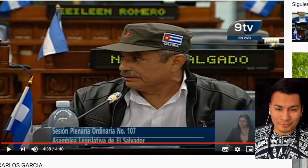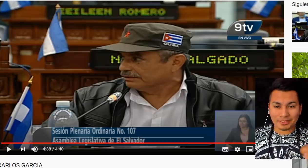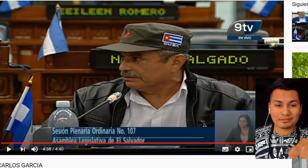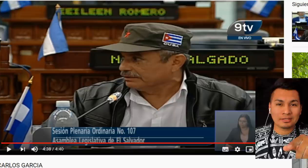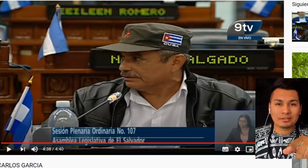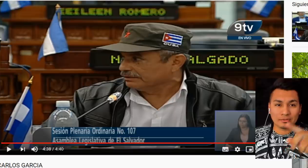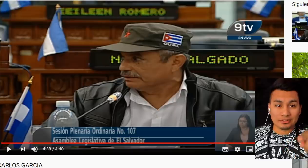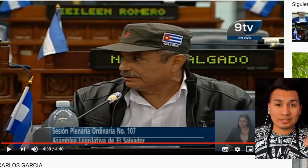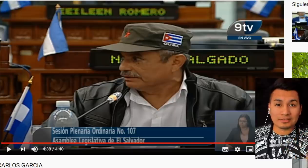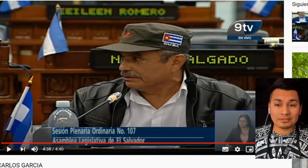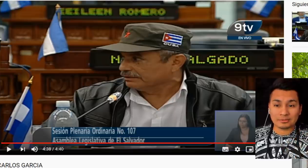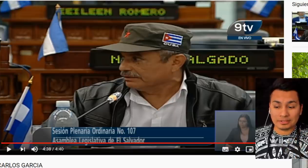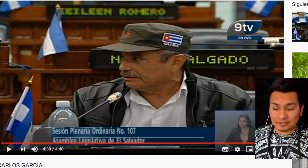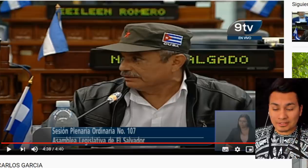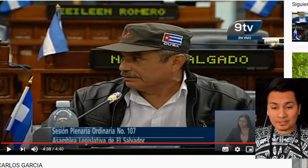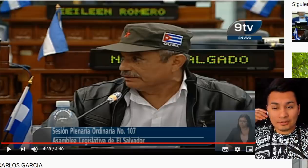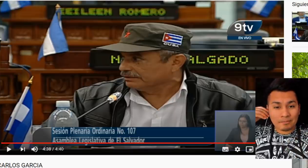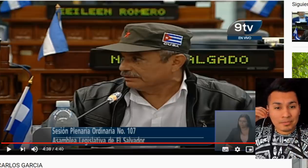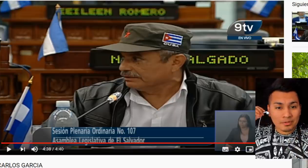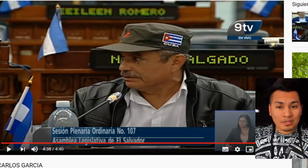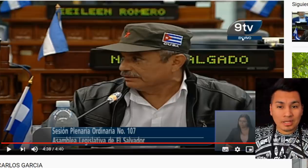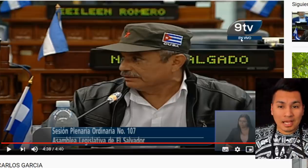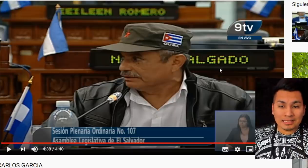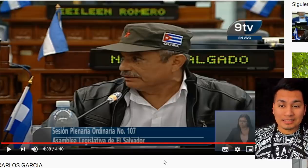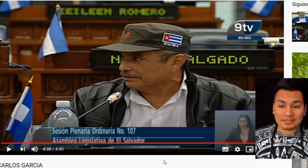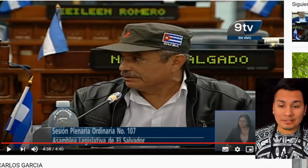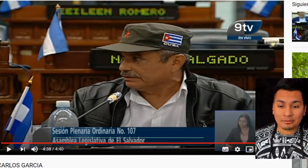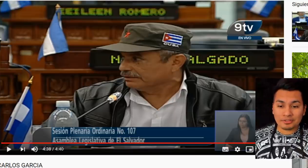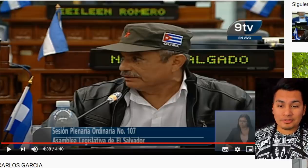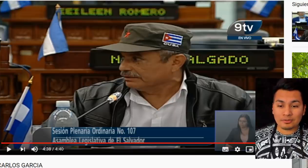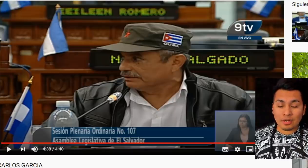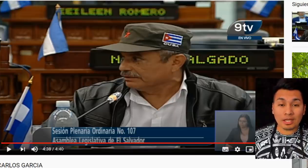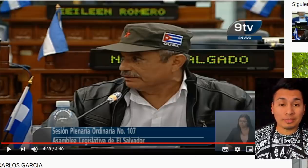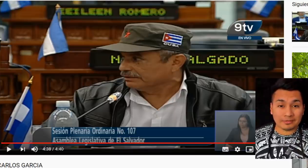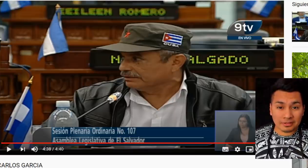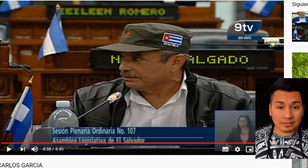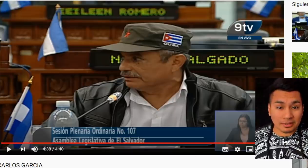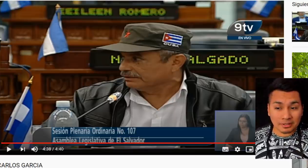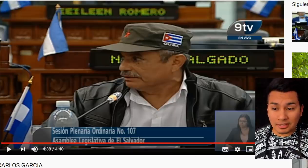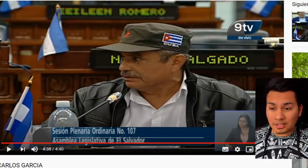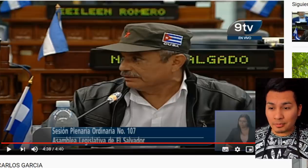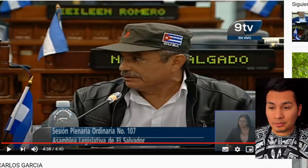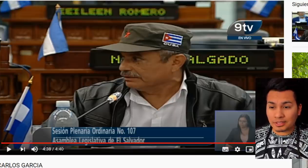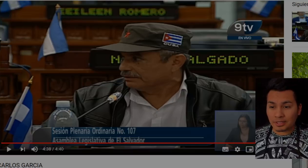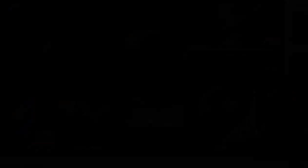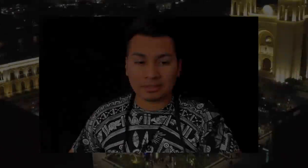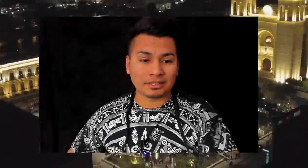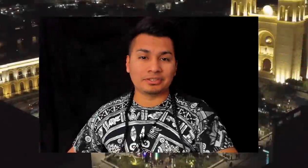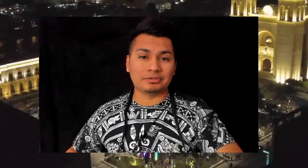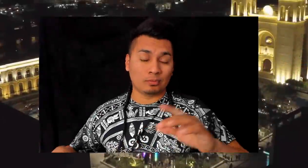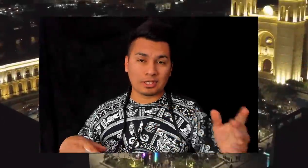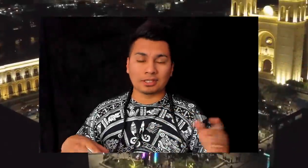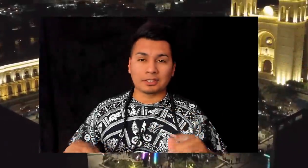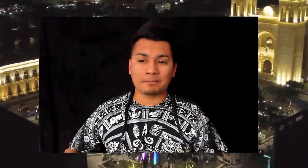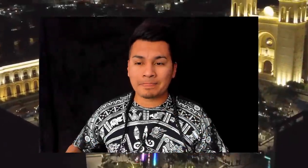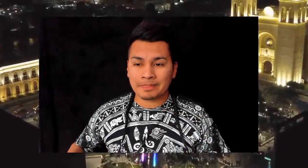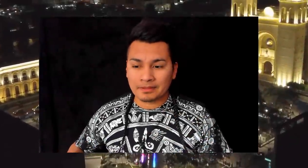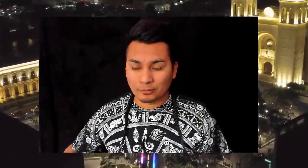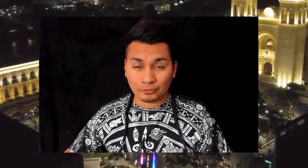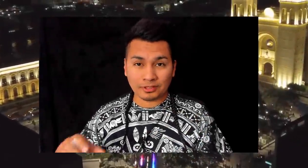próximas horas. Hoy ya están solicitando el antejuicio al presidente de la República, Nayib